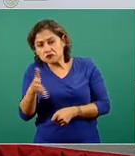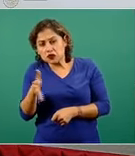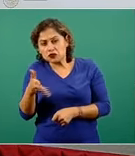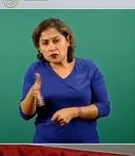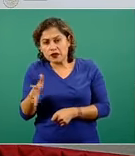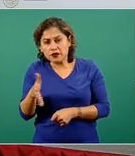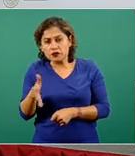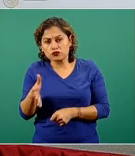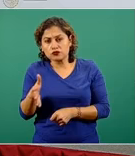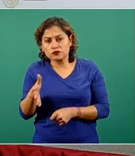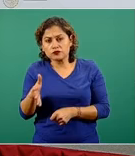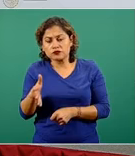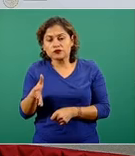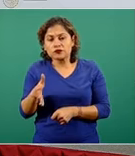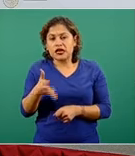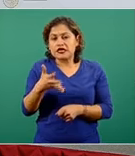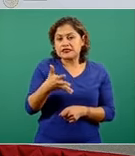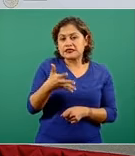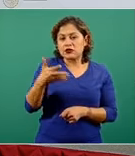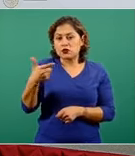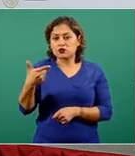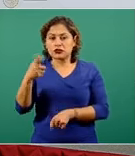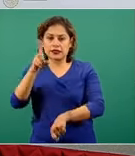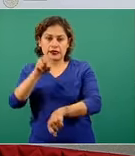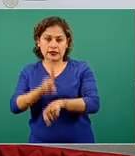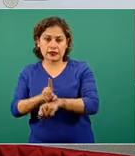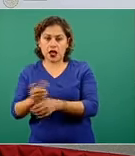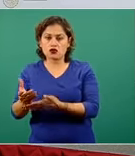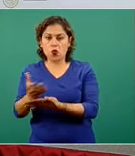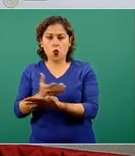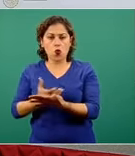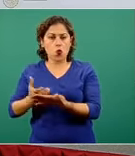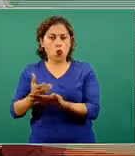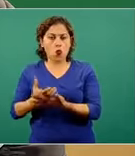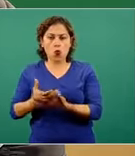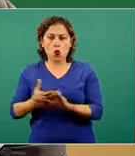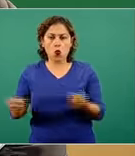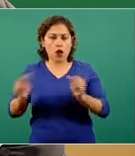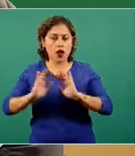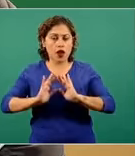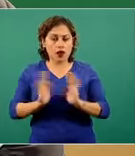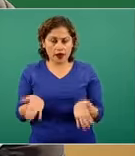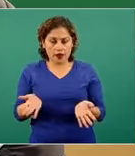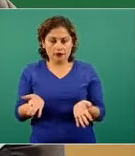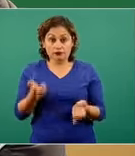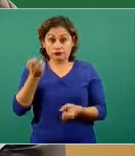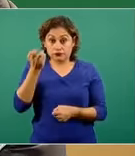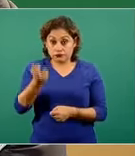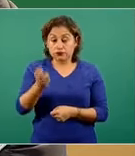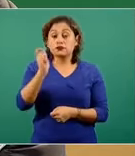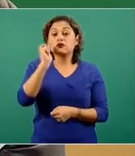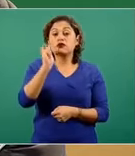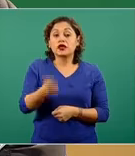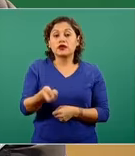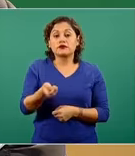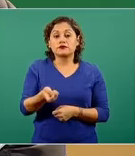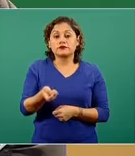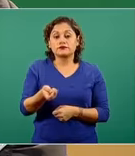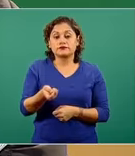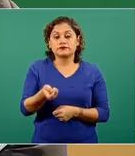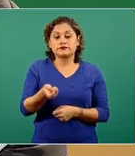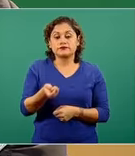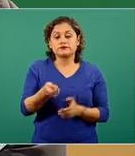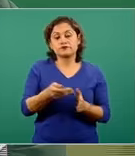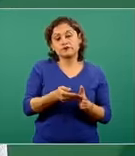los 5 y los 7 días se recupere de este COVID leve, y que esta recuperación sea solamente el